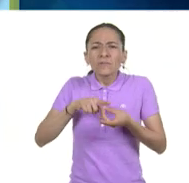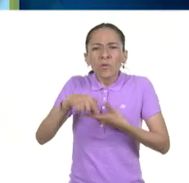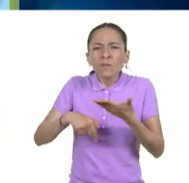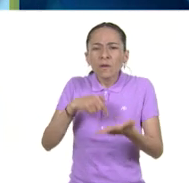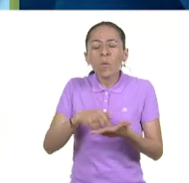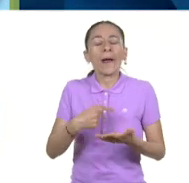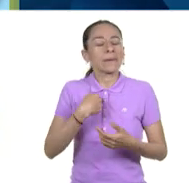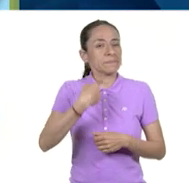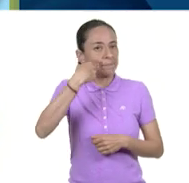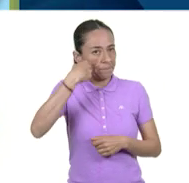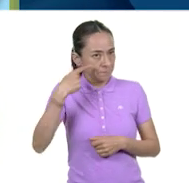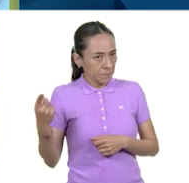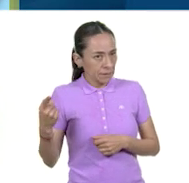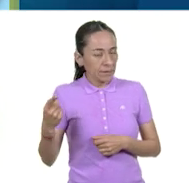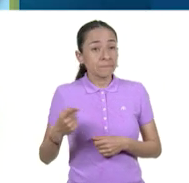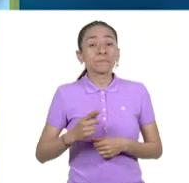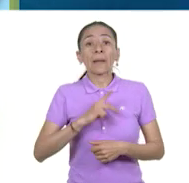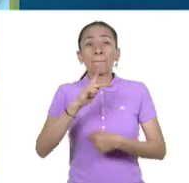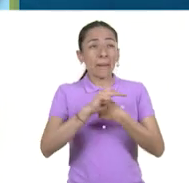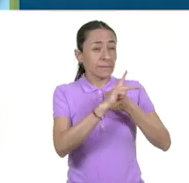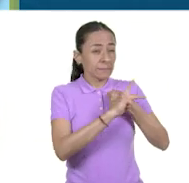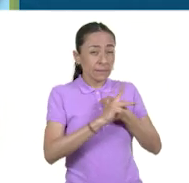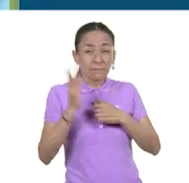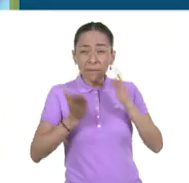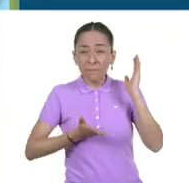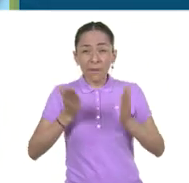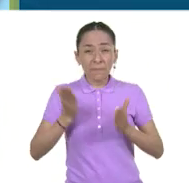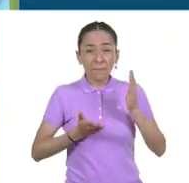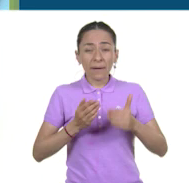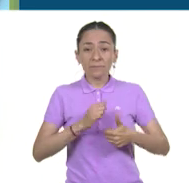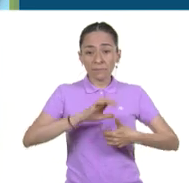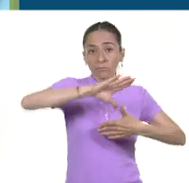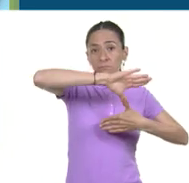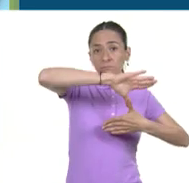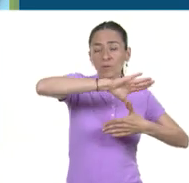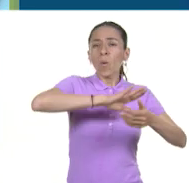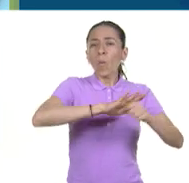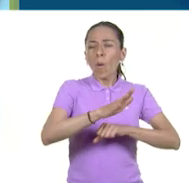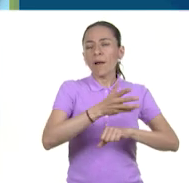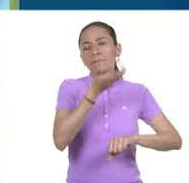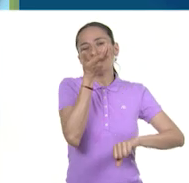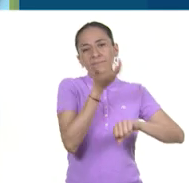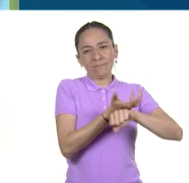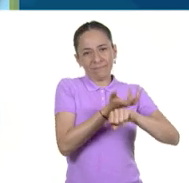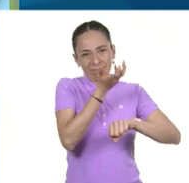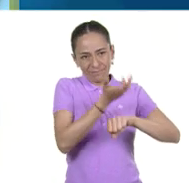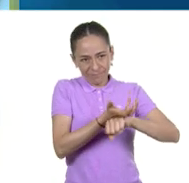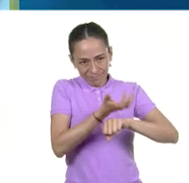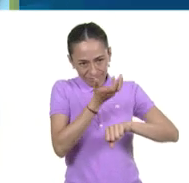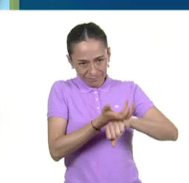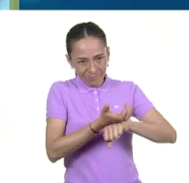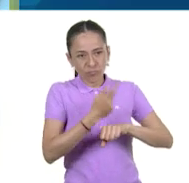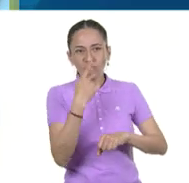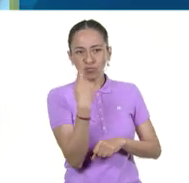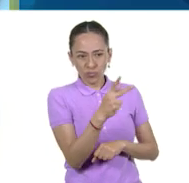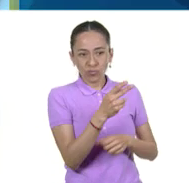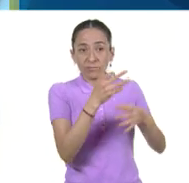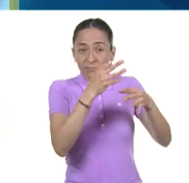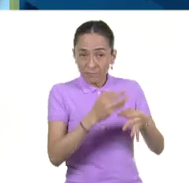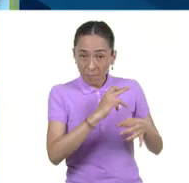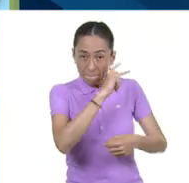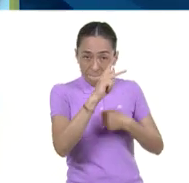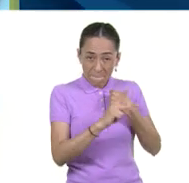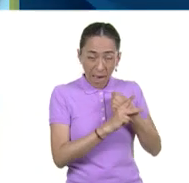países receptores de migrantes en el continente americano son los Estados Unidos, que es la nación con